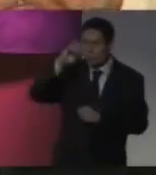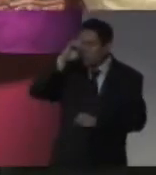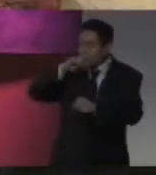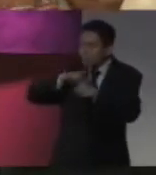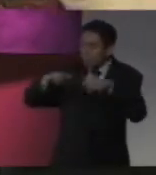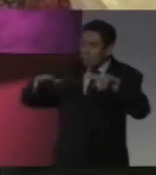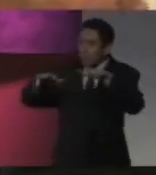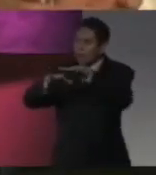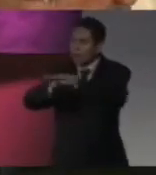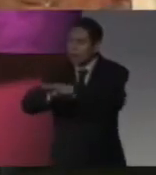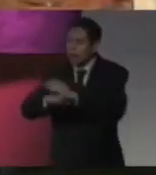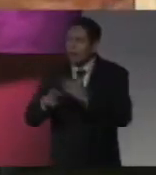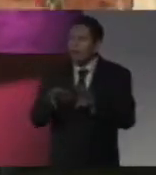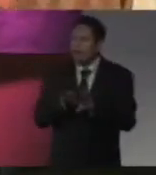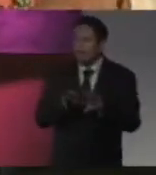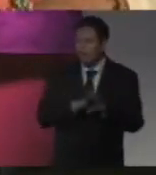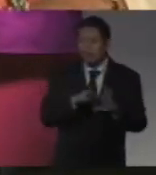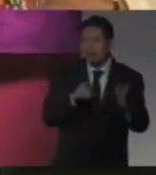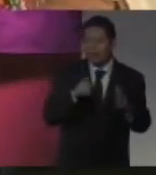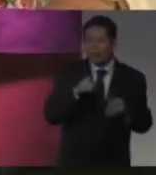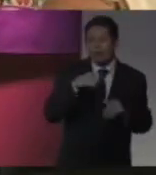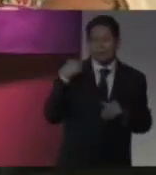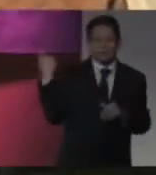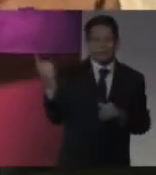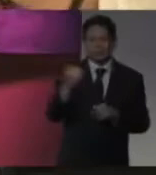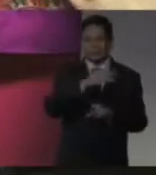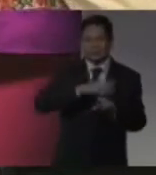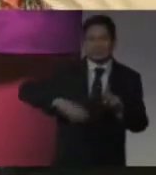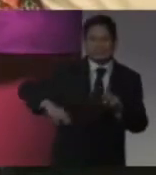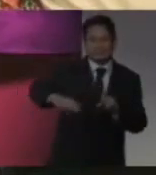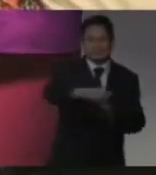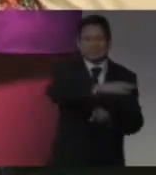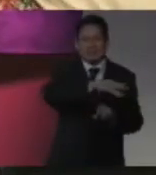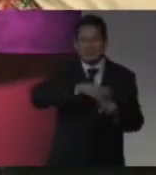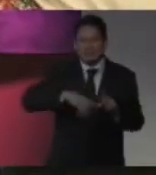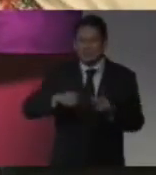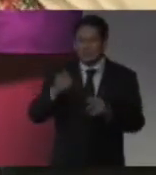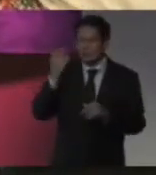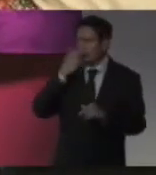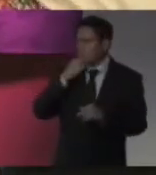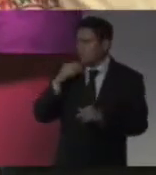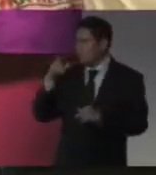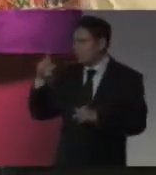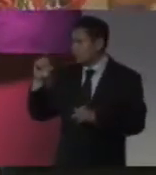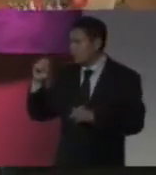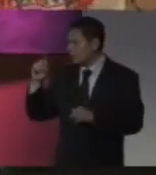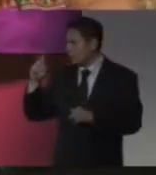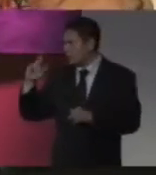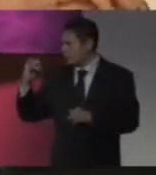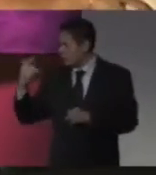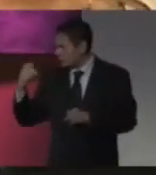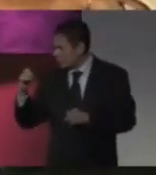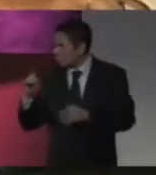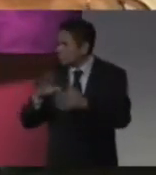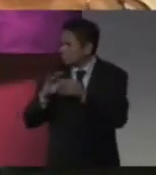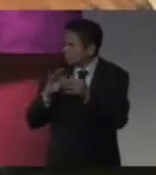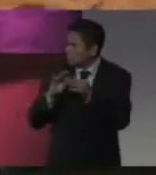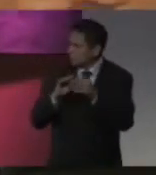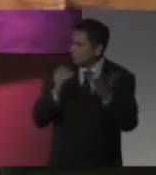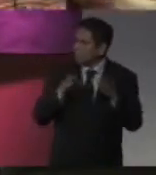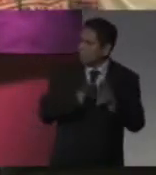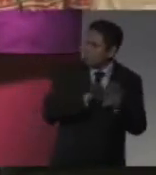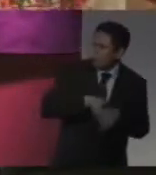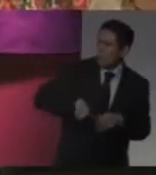está produciendo el sistema, esa dinámica de la que habló Rodrigo, ¿sí? De allí viene la